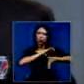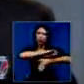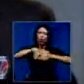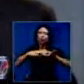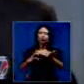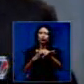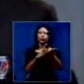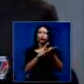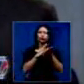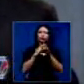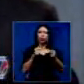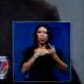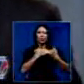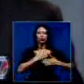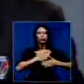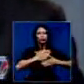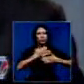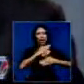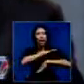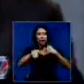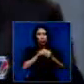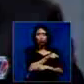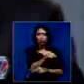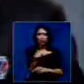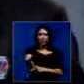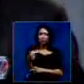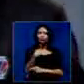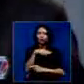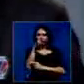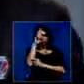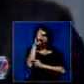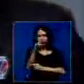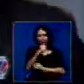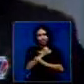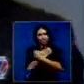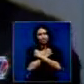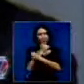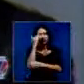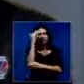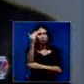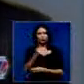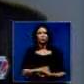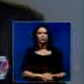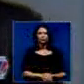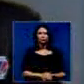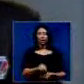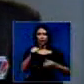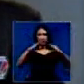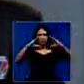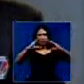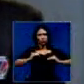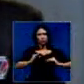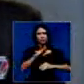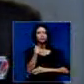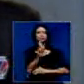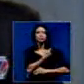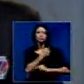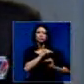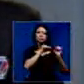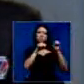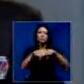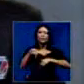solo corazón, a todos ellos y a todas ellas, mi más respetuoso y cariñoso saludo. Esta noche venimos a